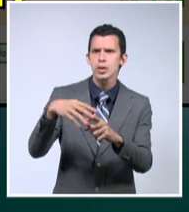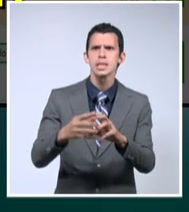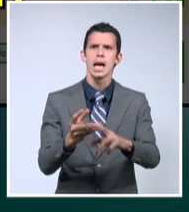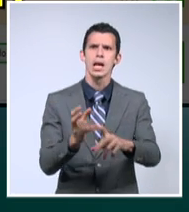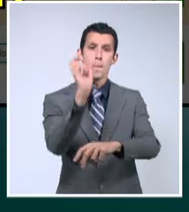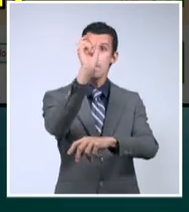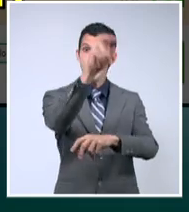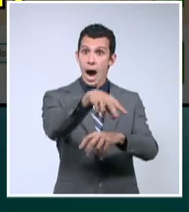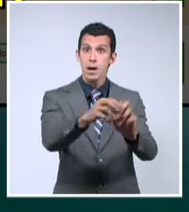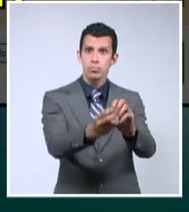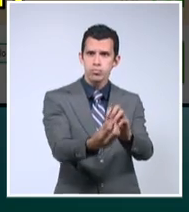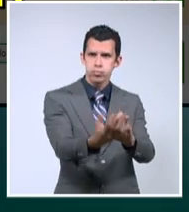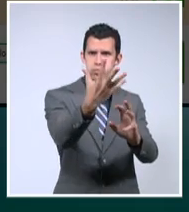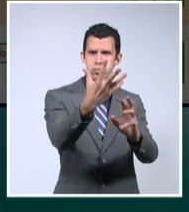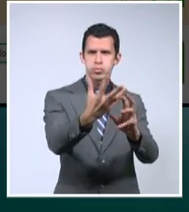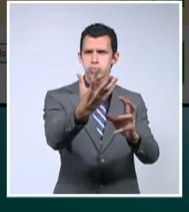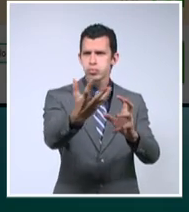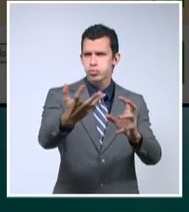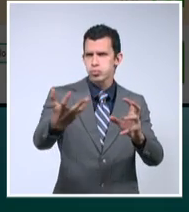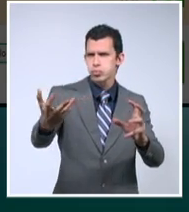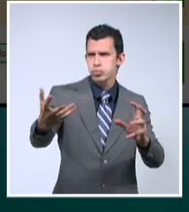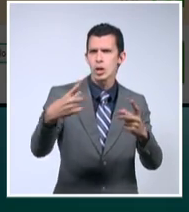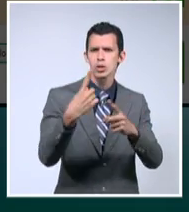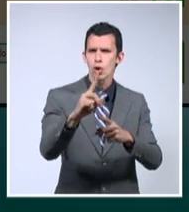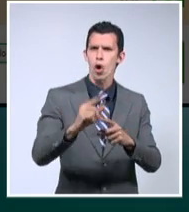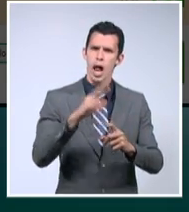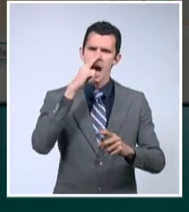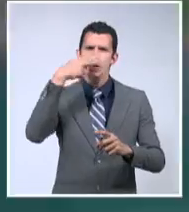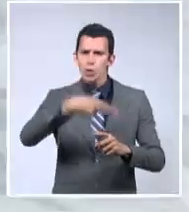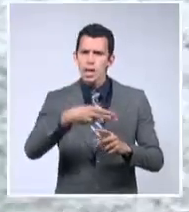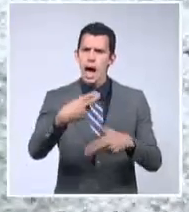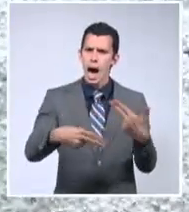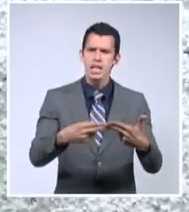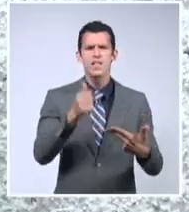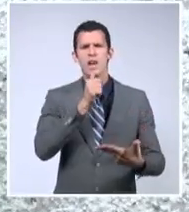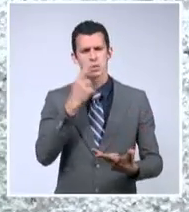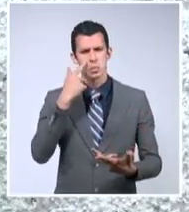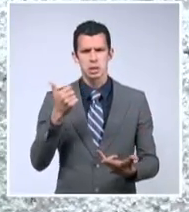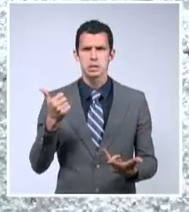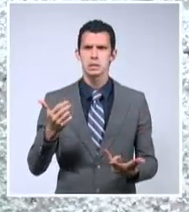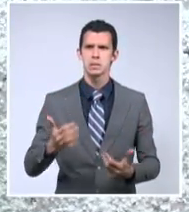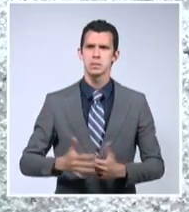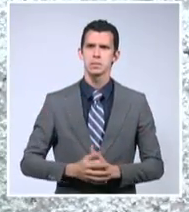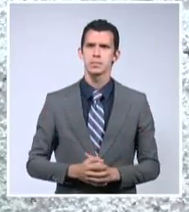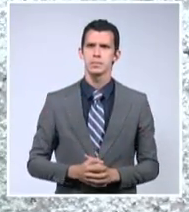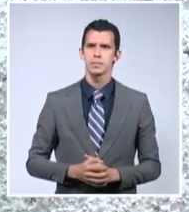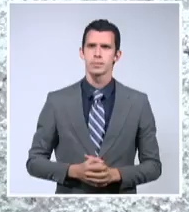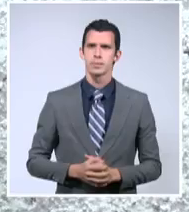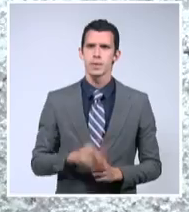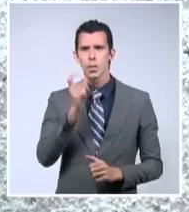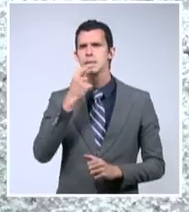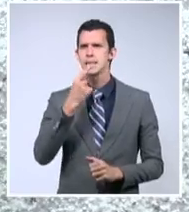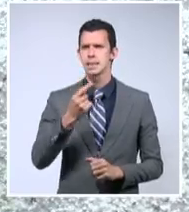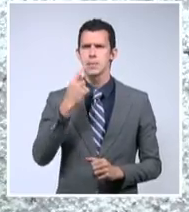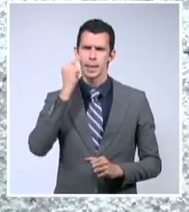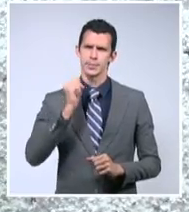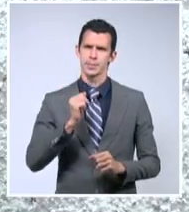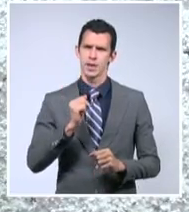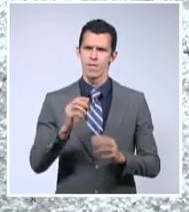prender, y ahí le tiras la botella páfara de gasolina y ella se prende. ¿Viste cómo es? Él me estuvo explicando que había varias formas.